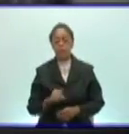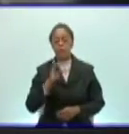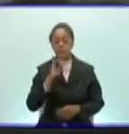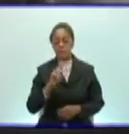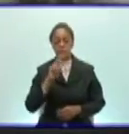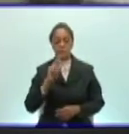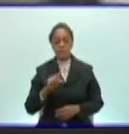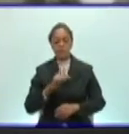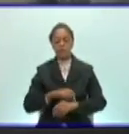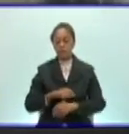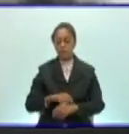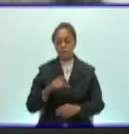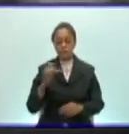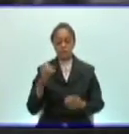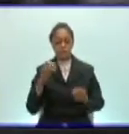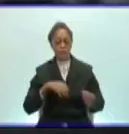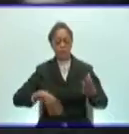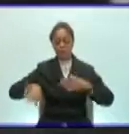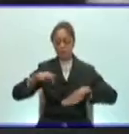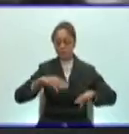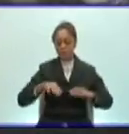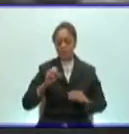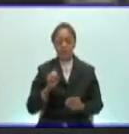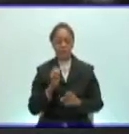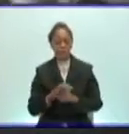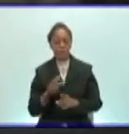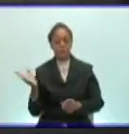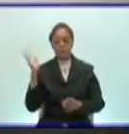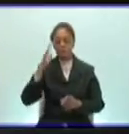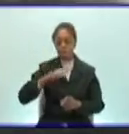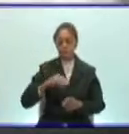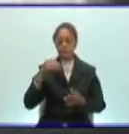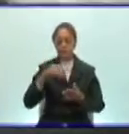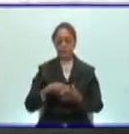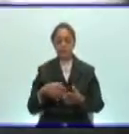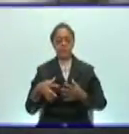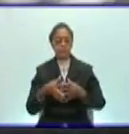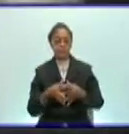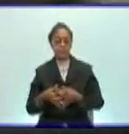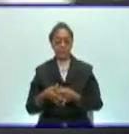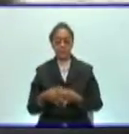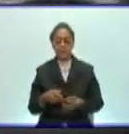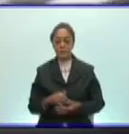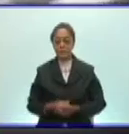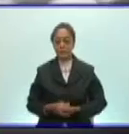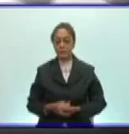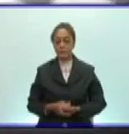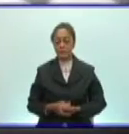72 horas, una cabeza de playa que permitiera la intervención directa norteamericana.